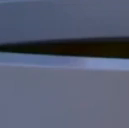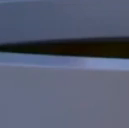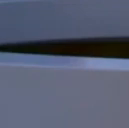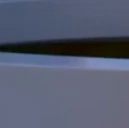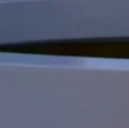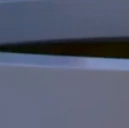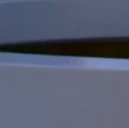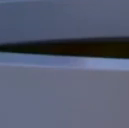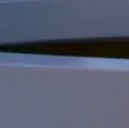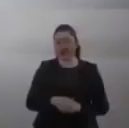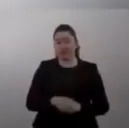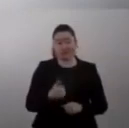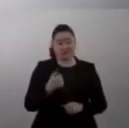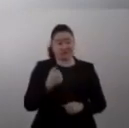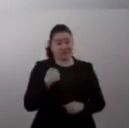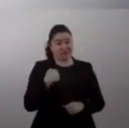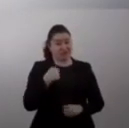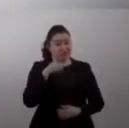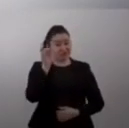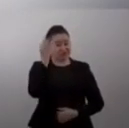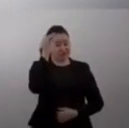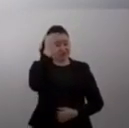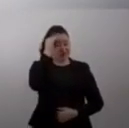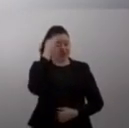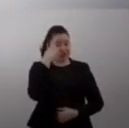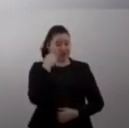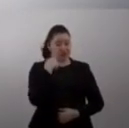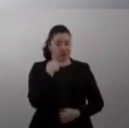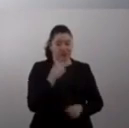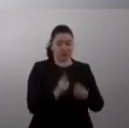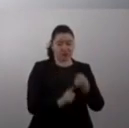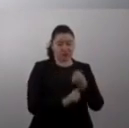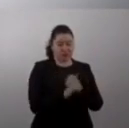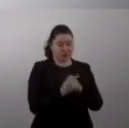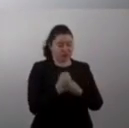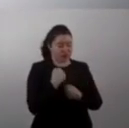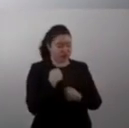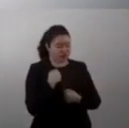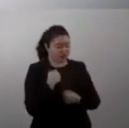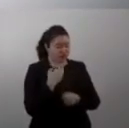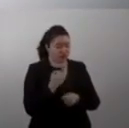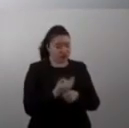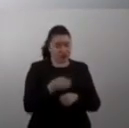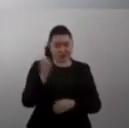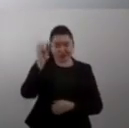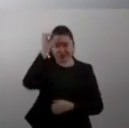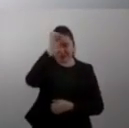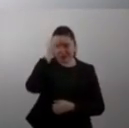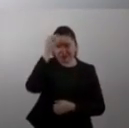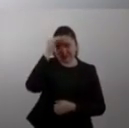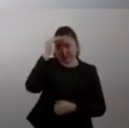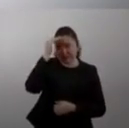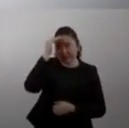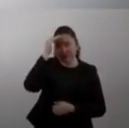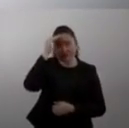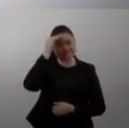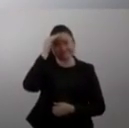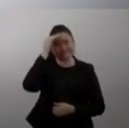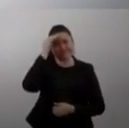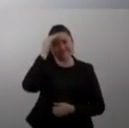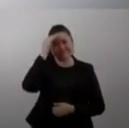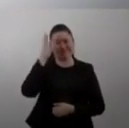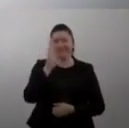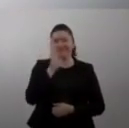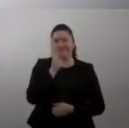gobierno. Sería muy mezquino estar pensando en un asunto político en este momento. Nos